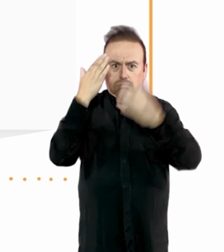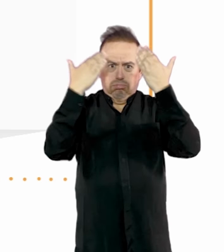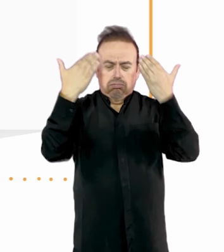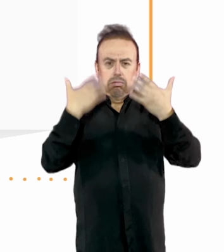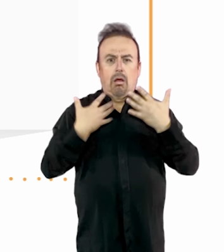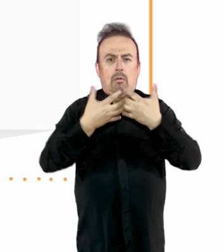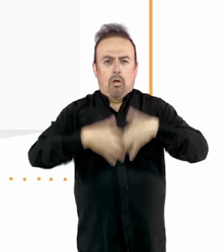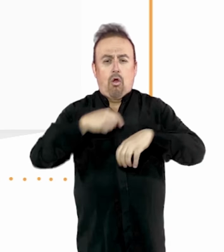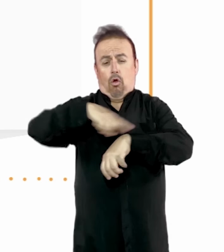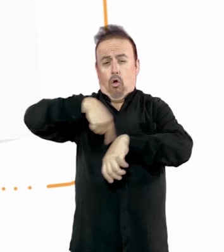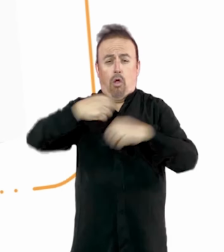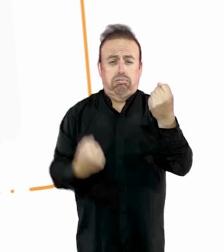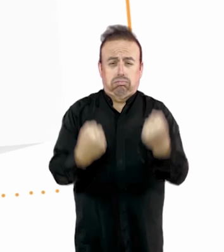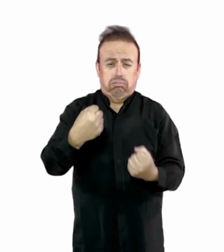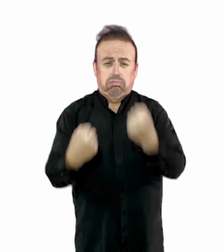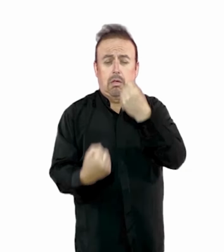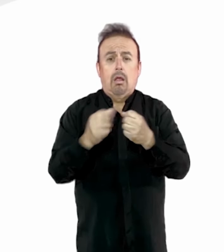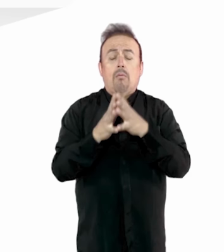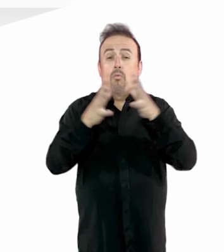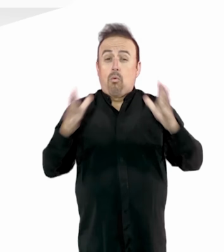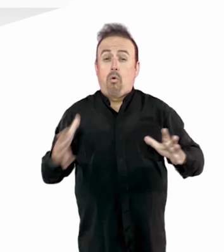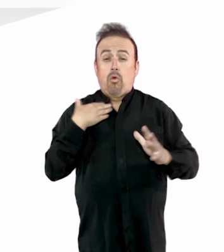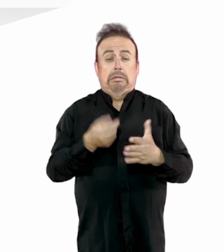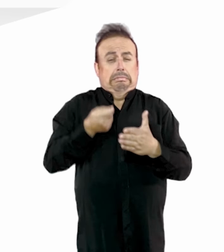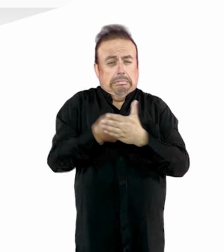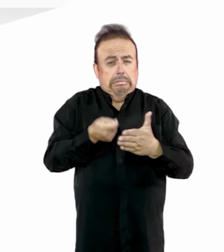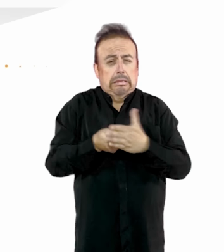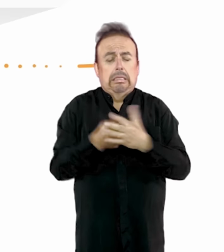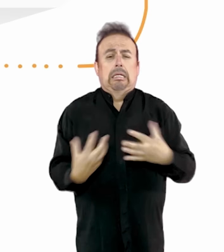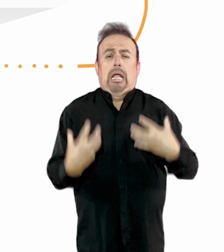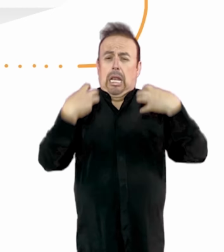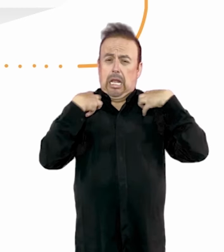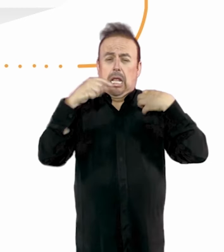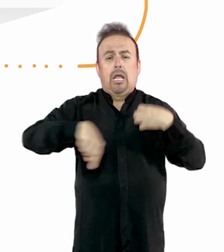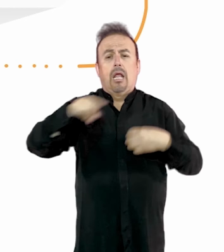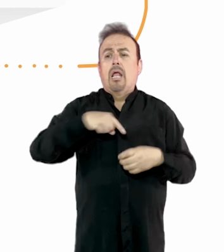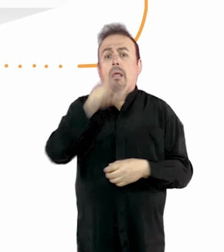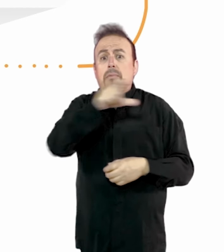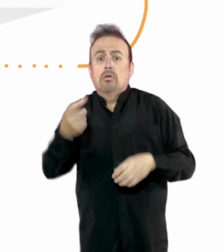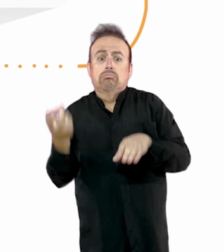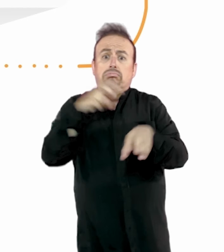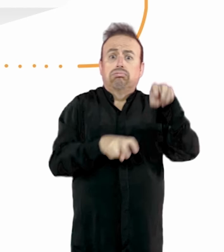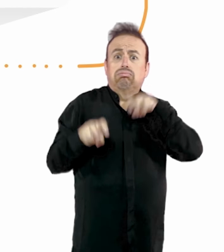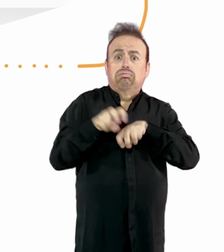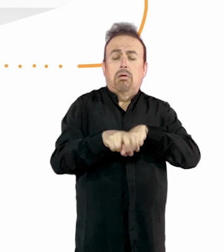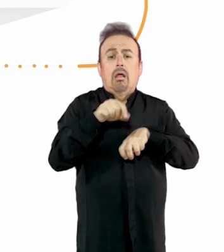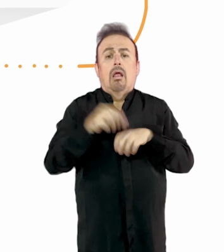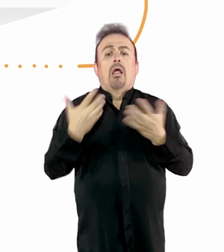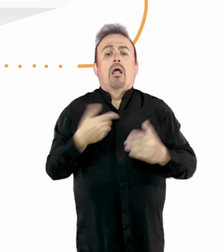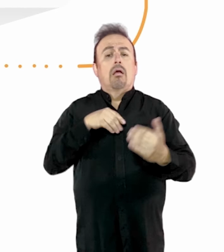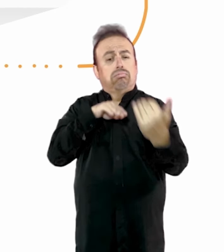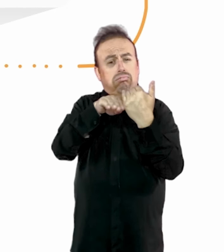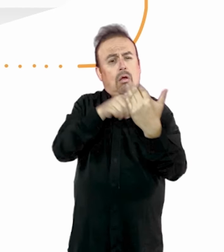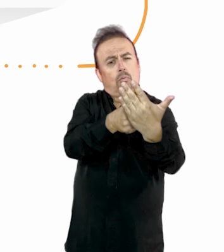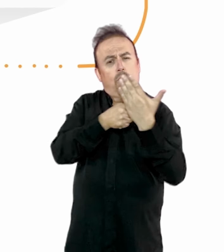manejar durante varias horas seguidas. Alto nivel de exigencias por responsabilidad ante usuarios del servicio y/o aislamiento en la